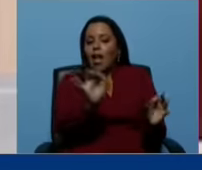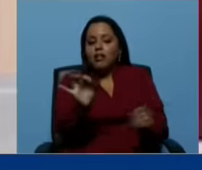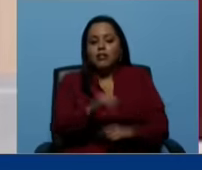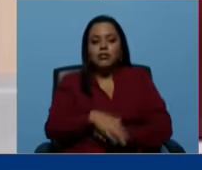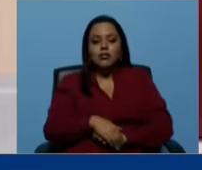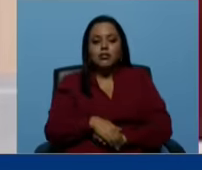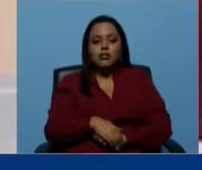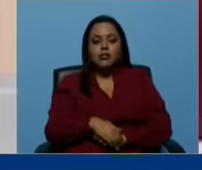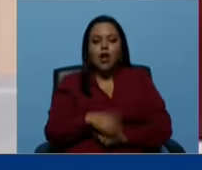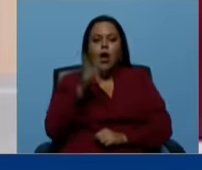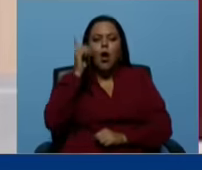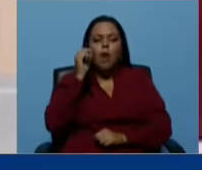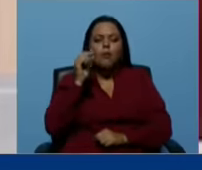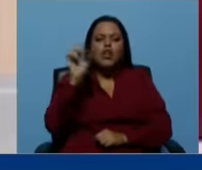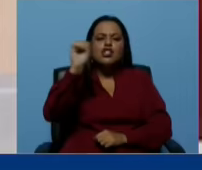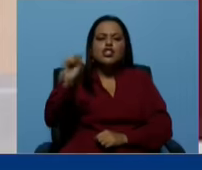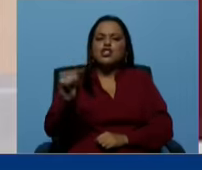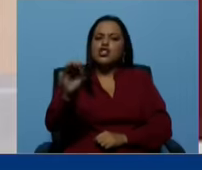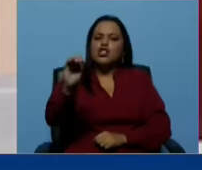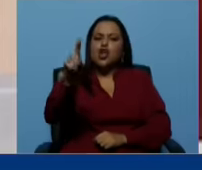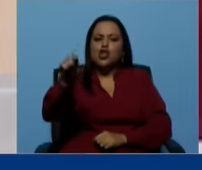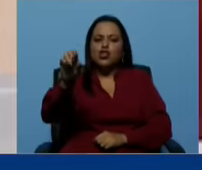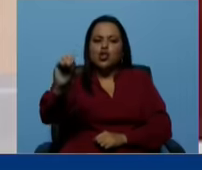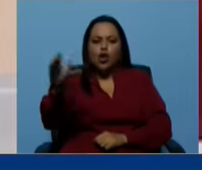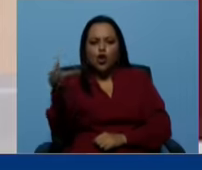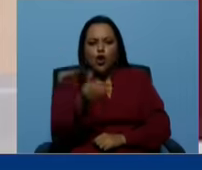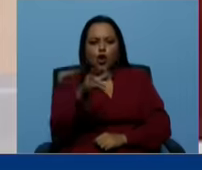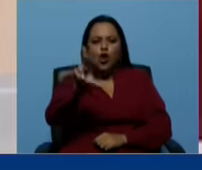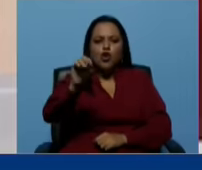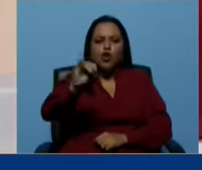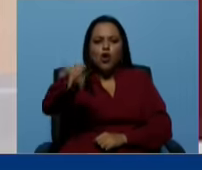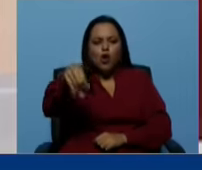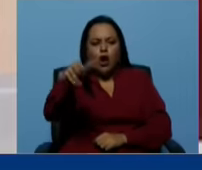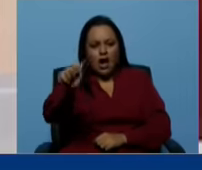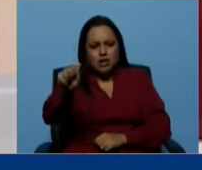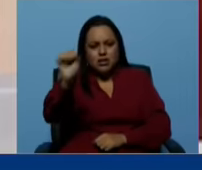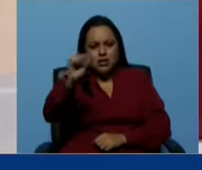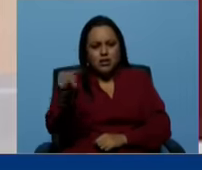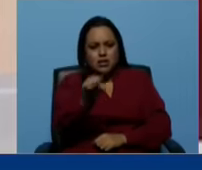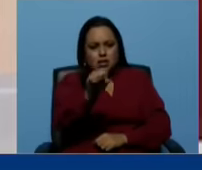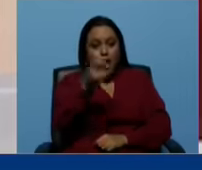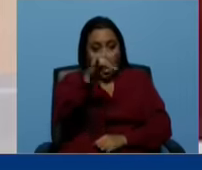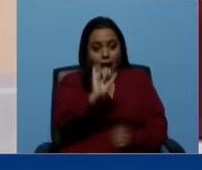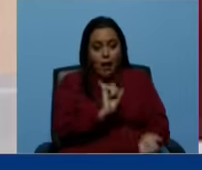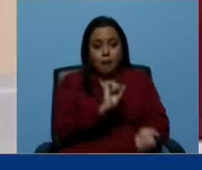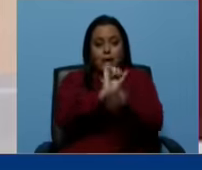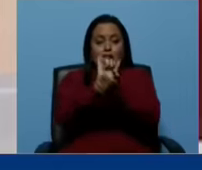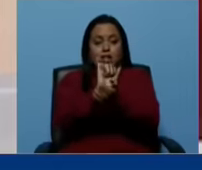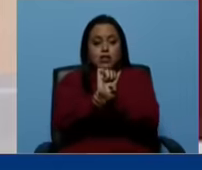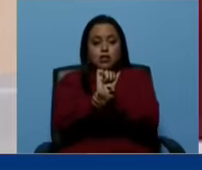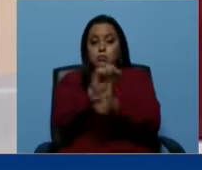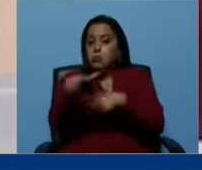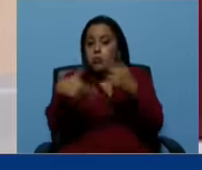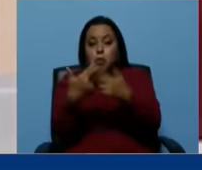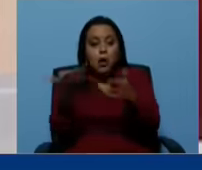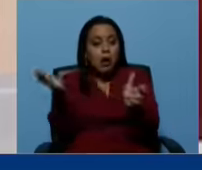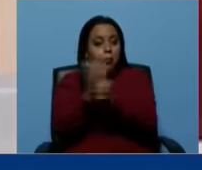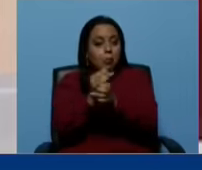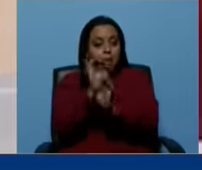Víctor Sotorroja, hermanos del gran comandante Fernando Sotorroja, se lo llevaron y más nunca